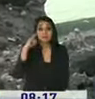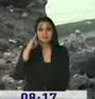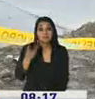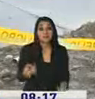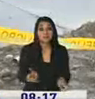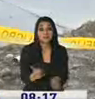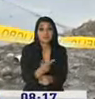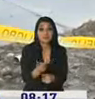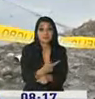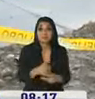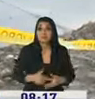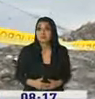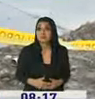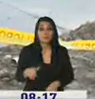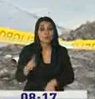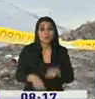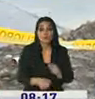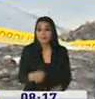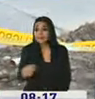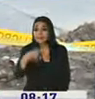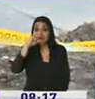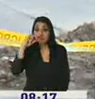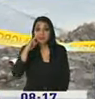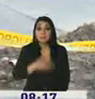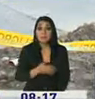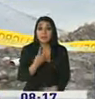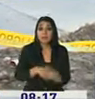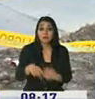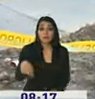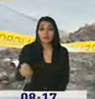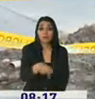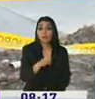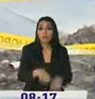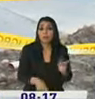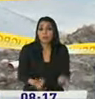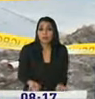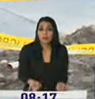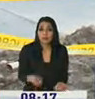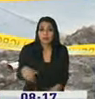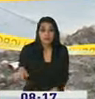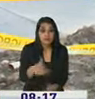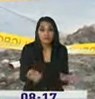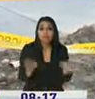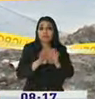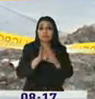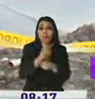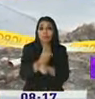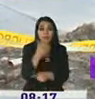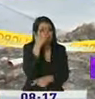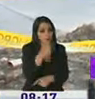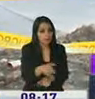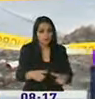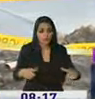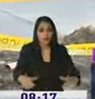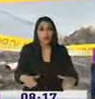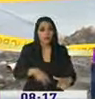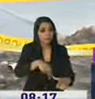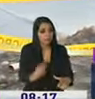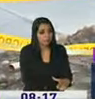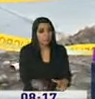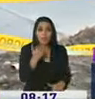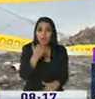riesgo. Lógicamente no se pueden sacar a los niños. Yo tengo mis niños aquí y no se, hay que tenerles cerrado. ¿Por qué? Por esto que no puede